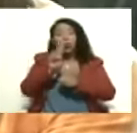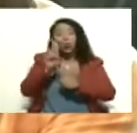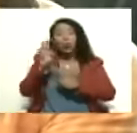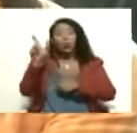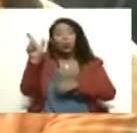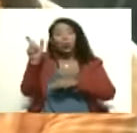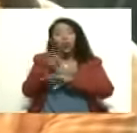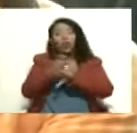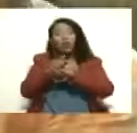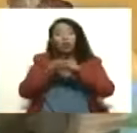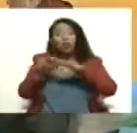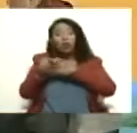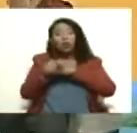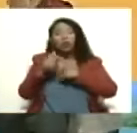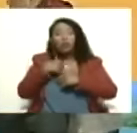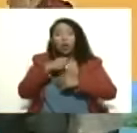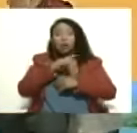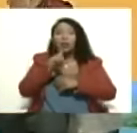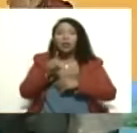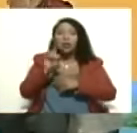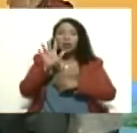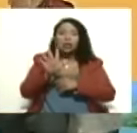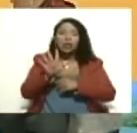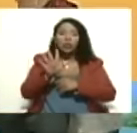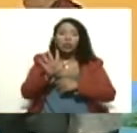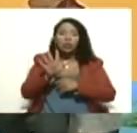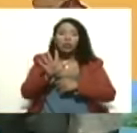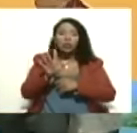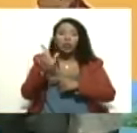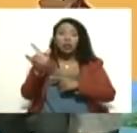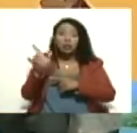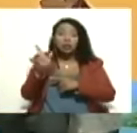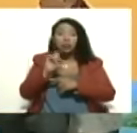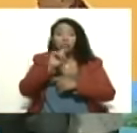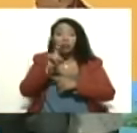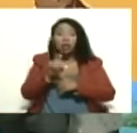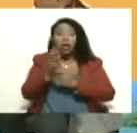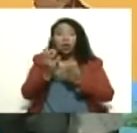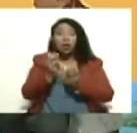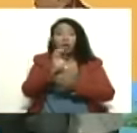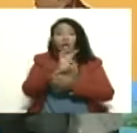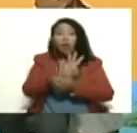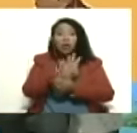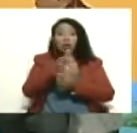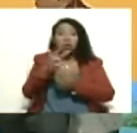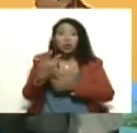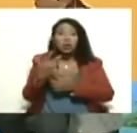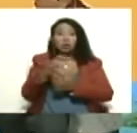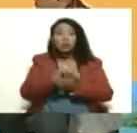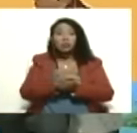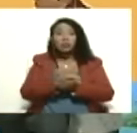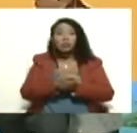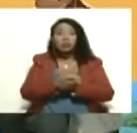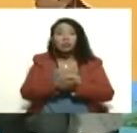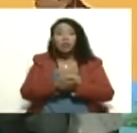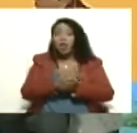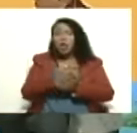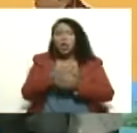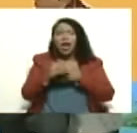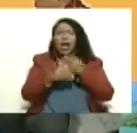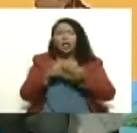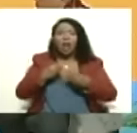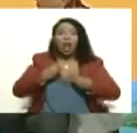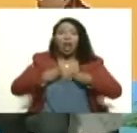guyanés Yo creo que la pregunta cinco y otras preguntas como la cuatro la tres no es que le haya causado